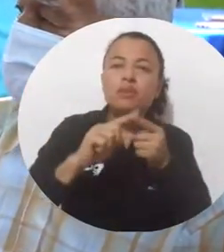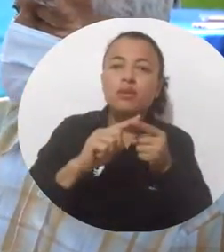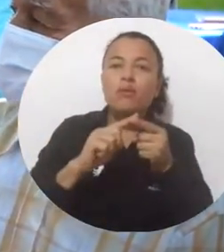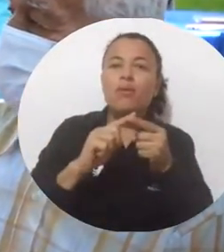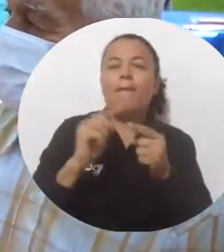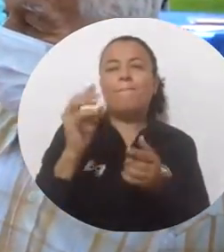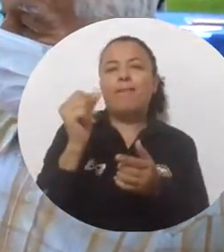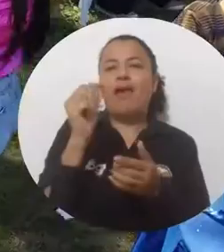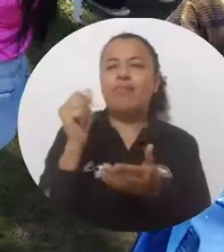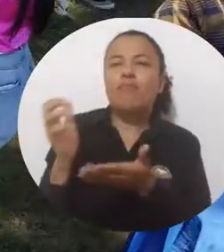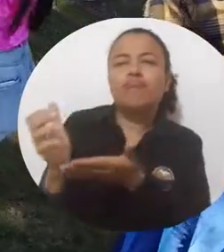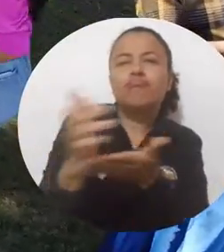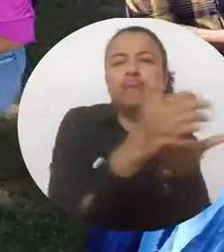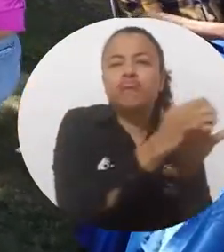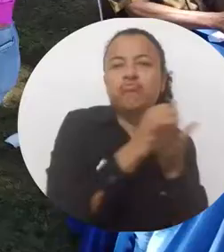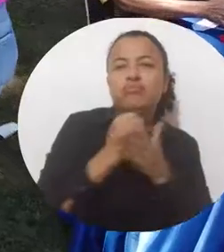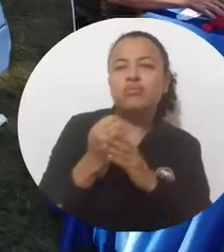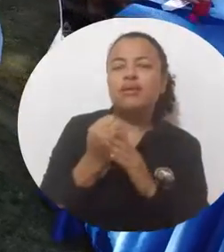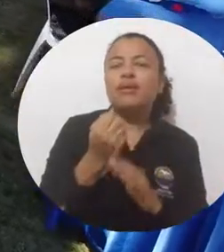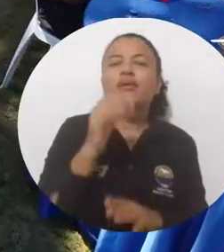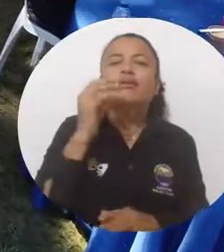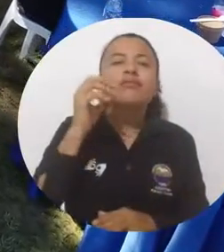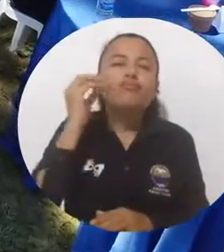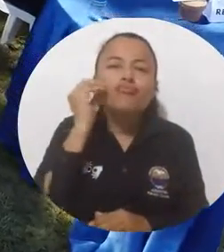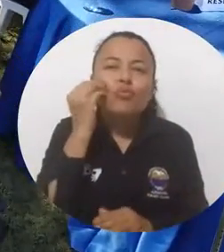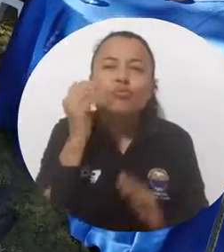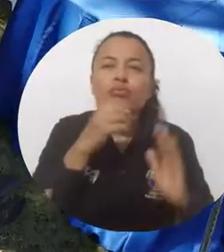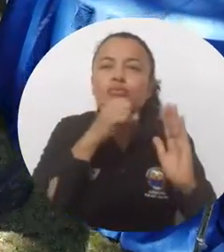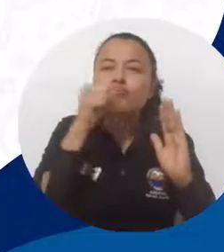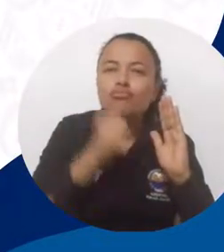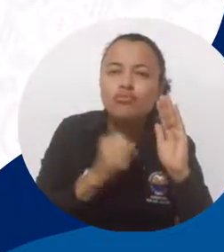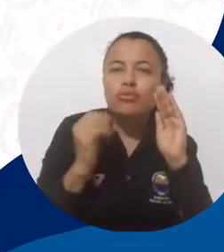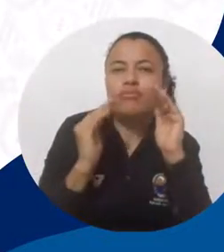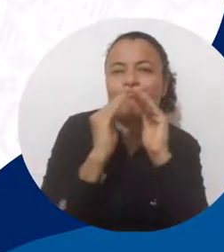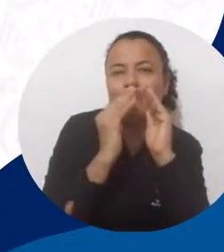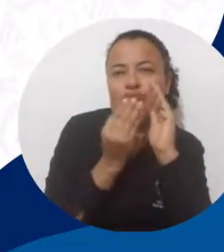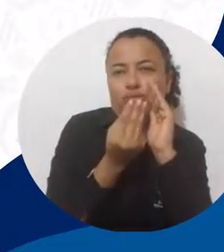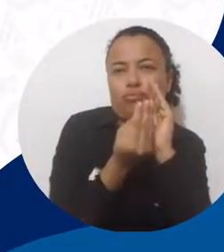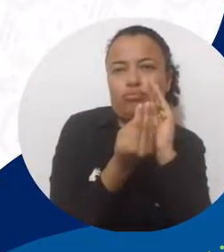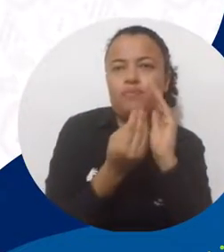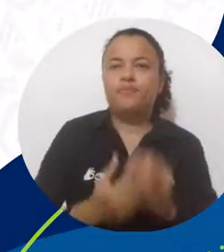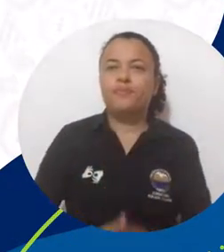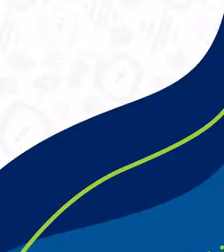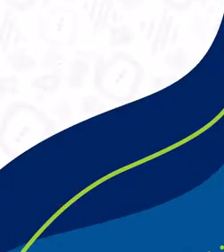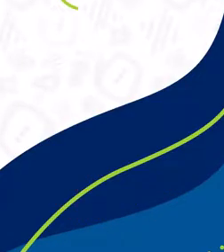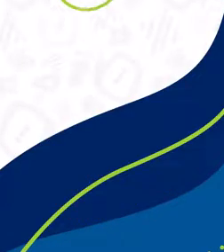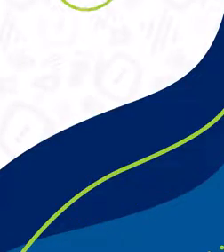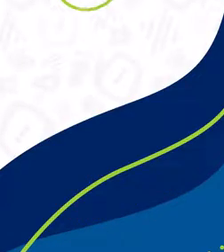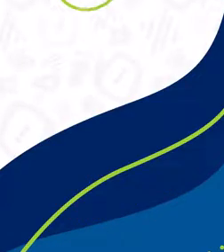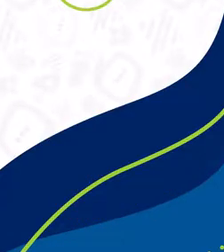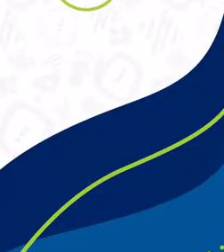pro de recaudar fondos para las personas mayores del asilo de Santa Marta.